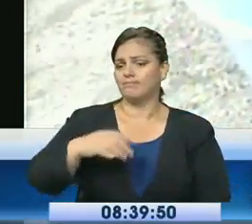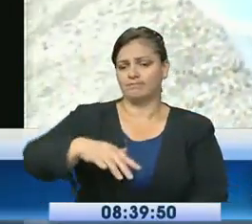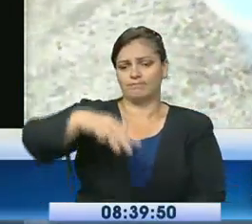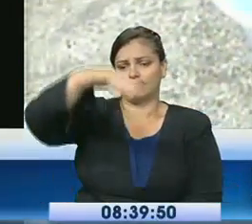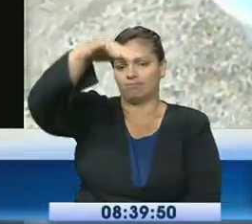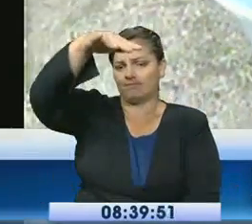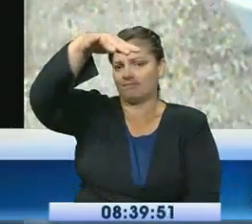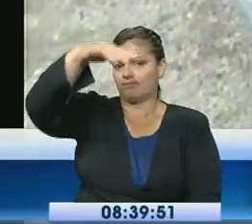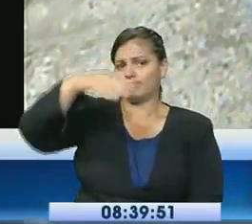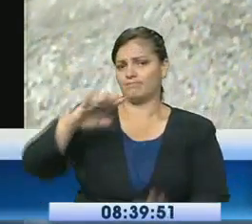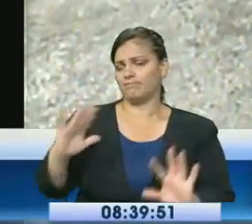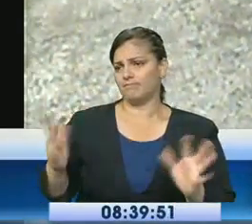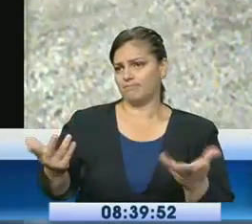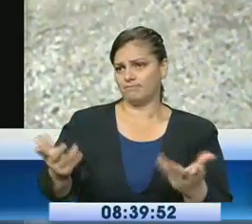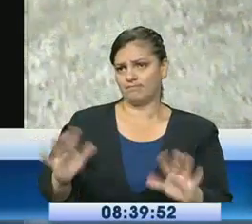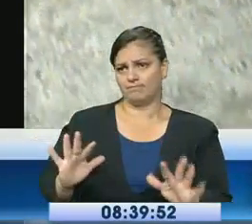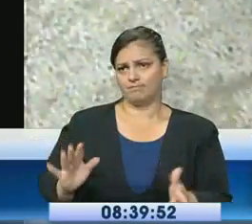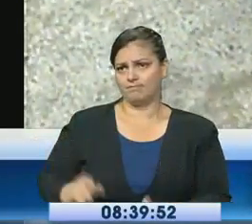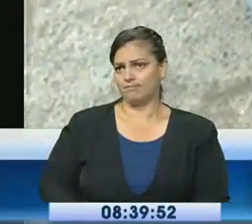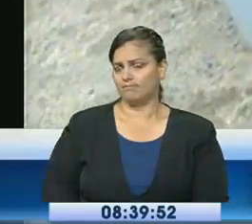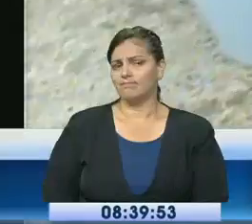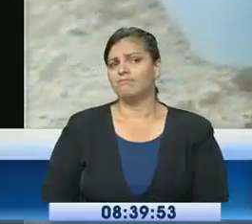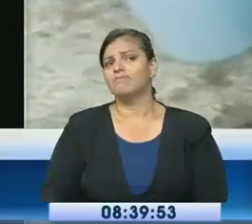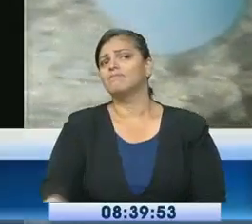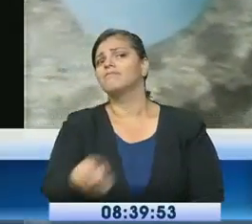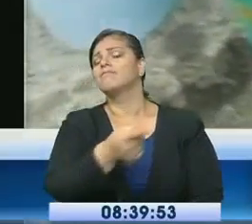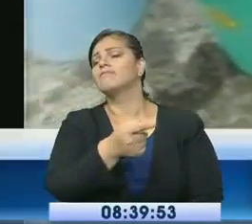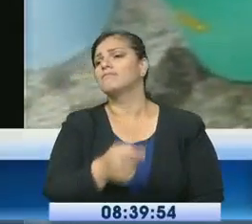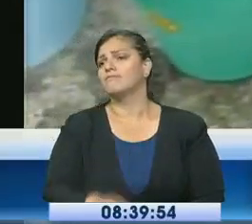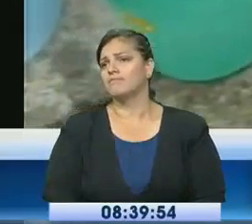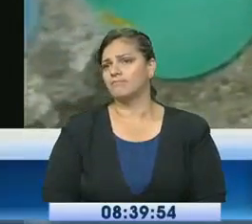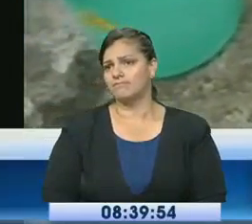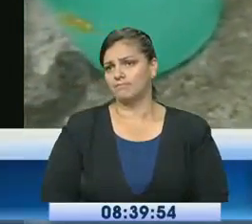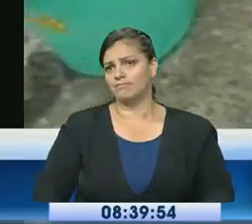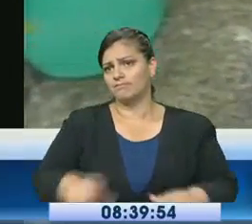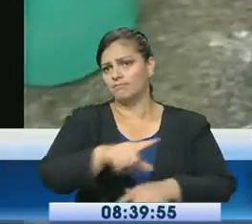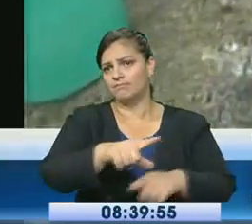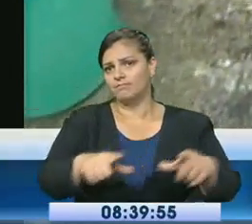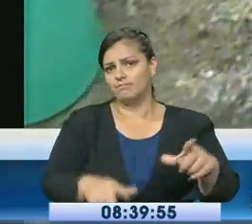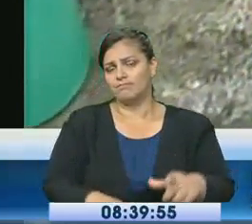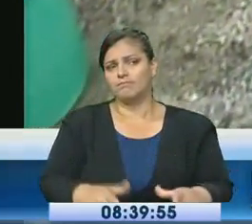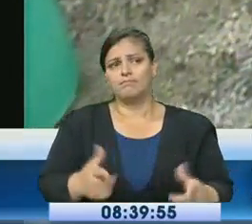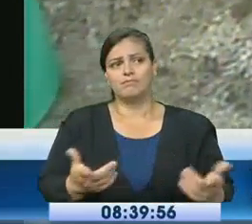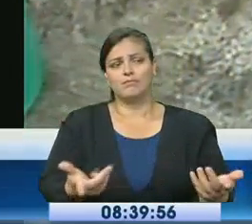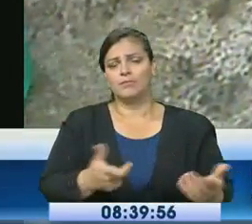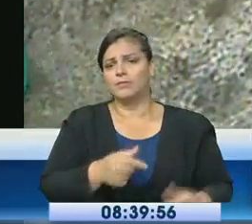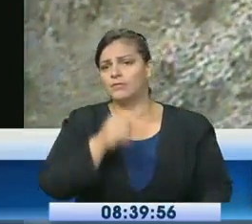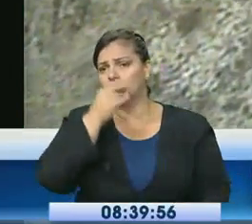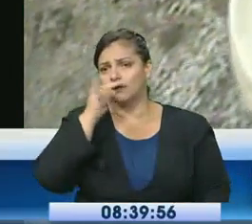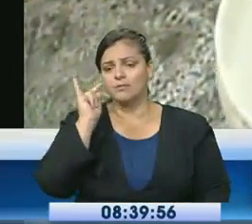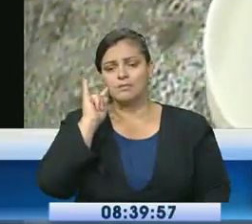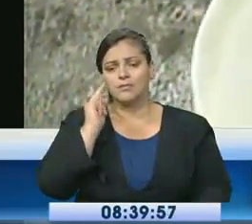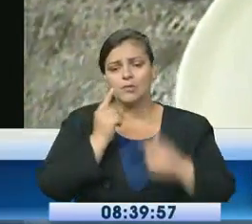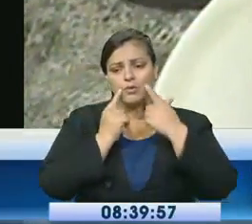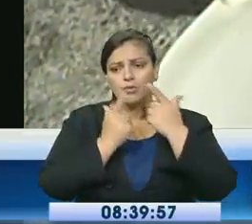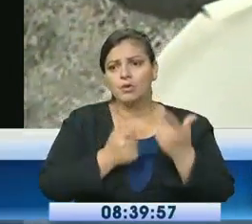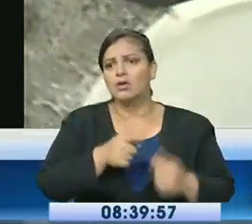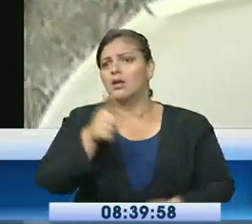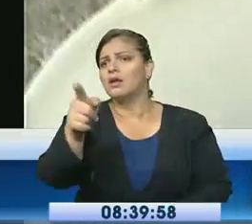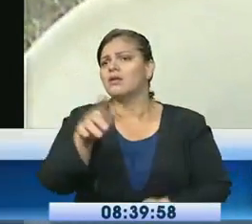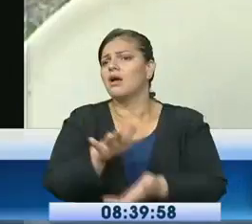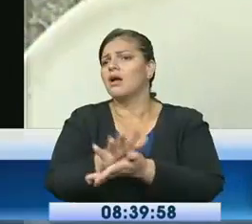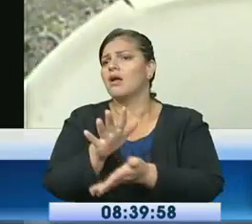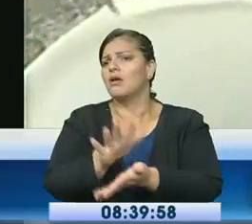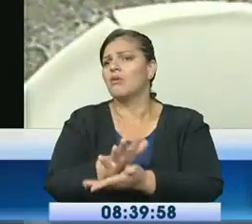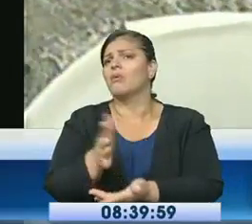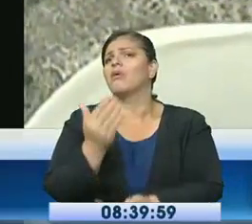Sierra de Oro, guardería, escuela que hay por allá. Nos perjudicaría a todo, pues. Okay. Es solo el domingo. Interagua